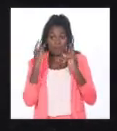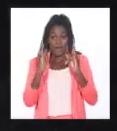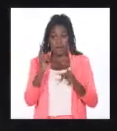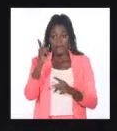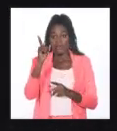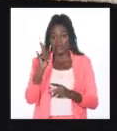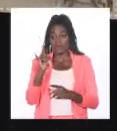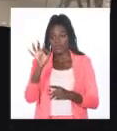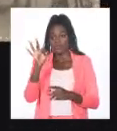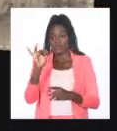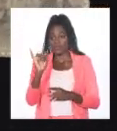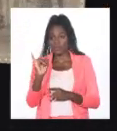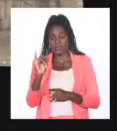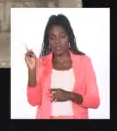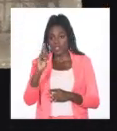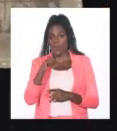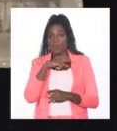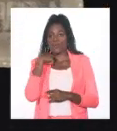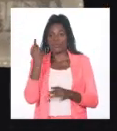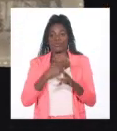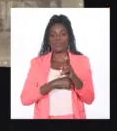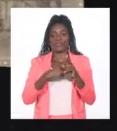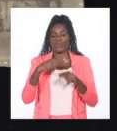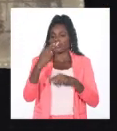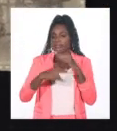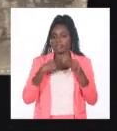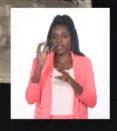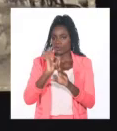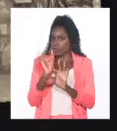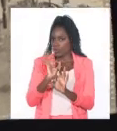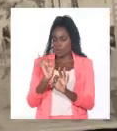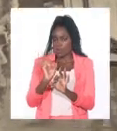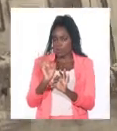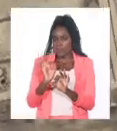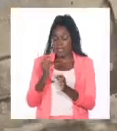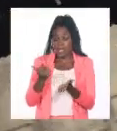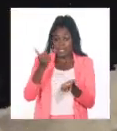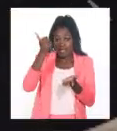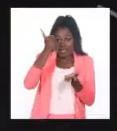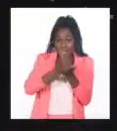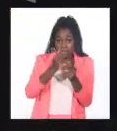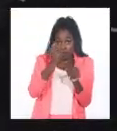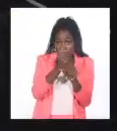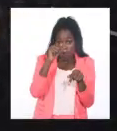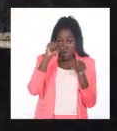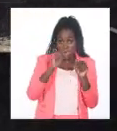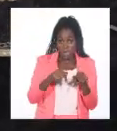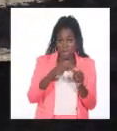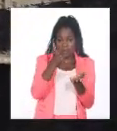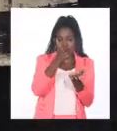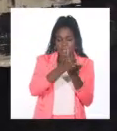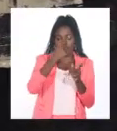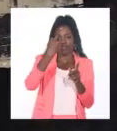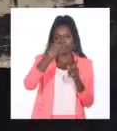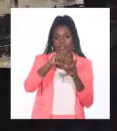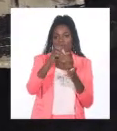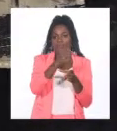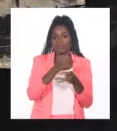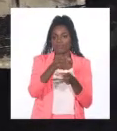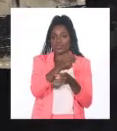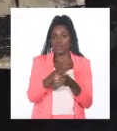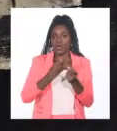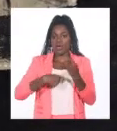no murió la leyenda de este importante comerciante. Su centro de operaciones fue sede de otras sociedades